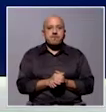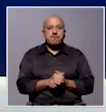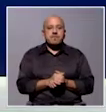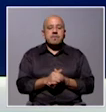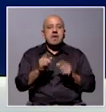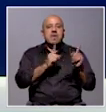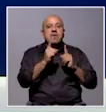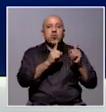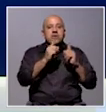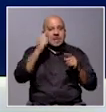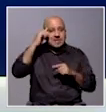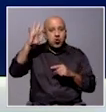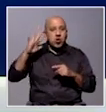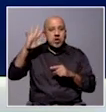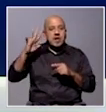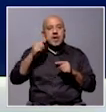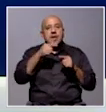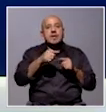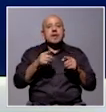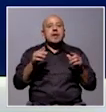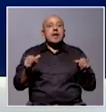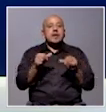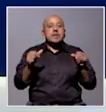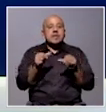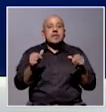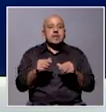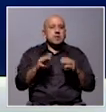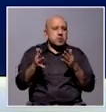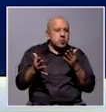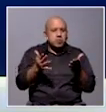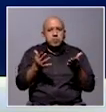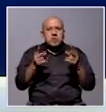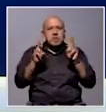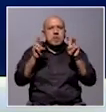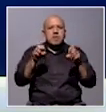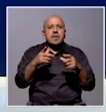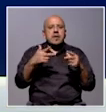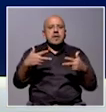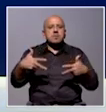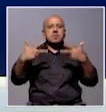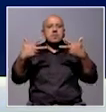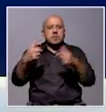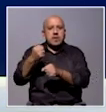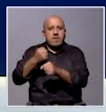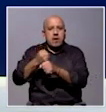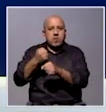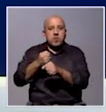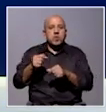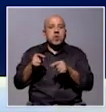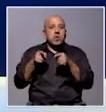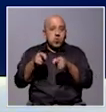la facultad de psicología de la universidad de la república realiza sus primeras apreciaciones acerca del teletrabajo en el marco de la emergencia sanitaria